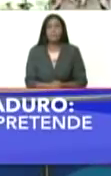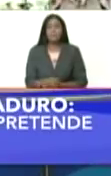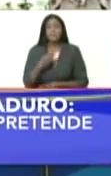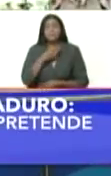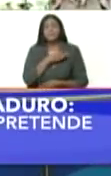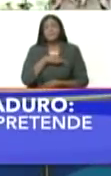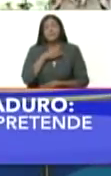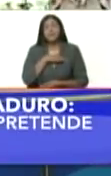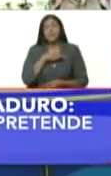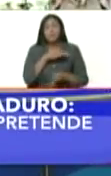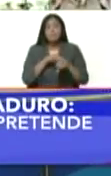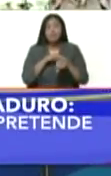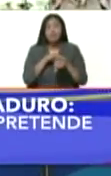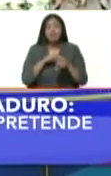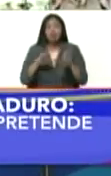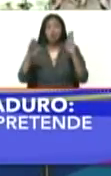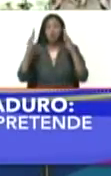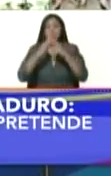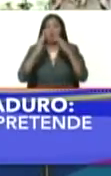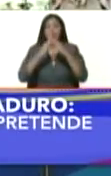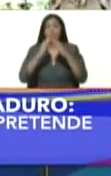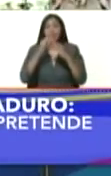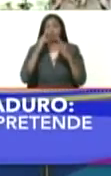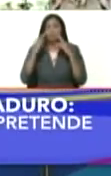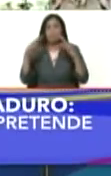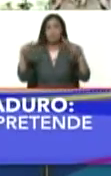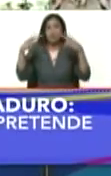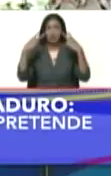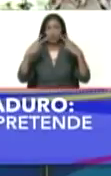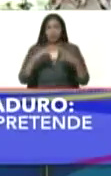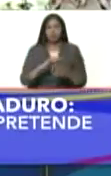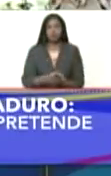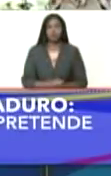Poder Popular para la Vivienda. Oído.